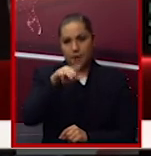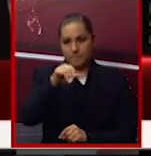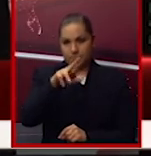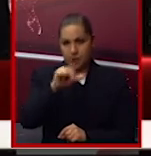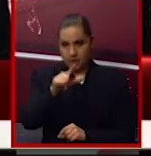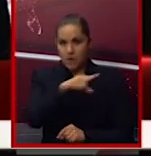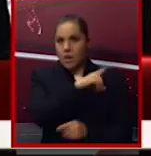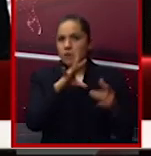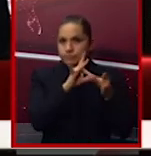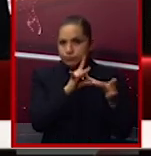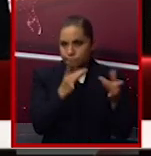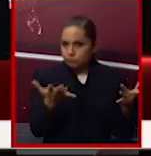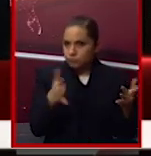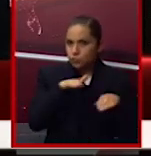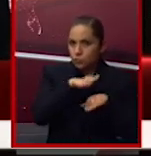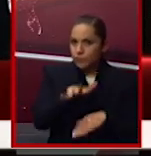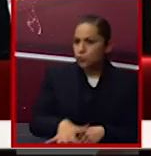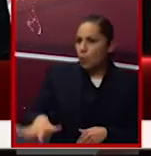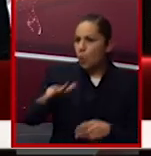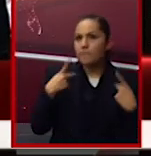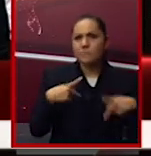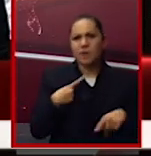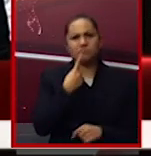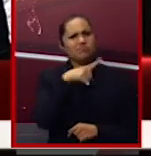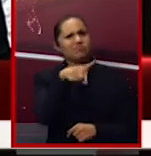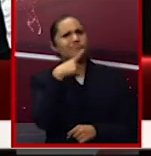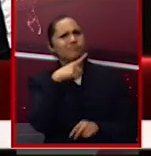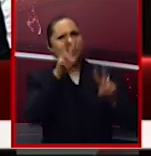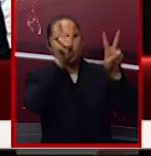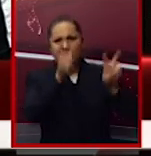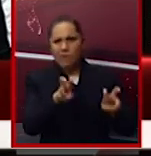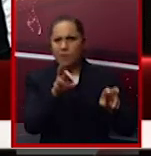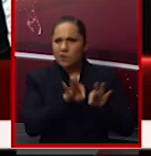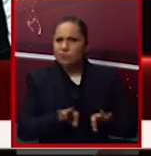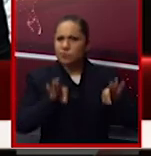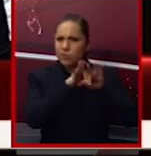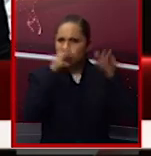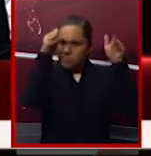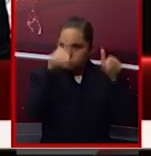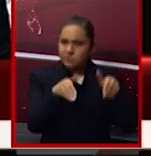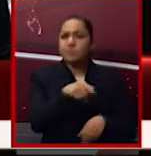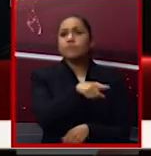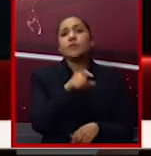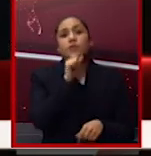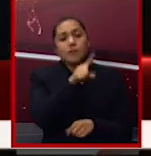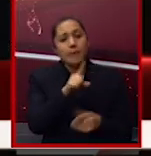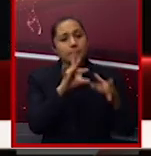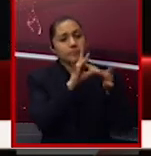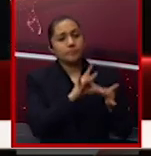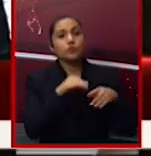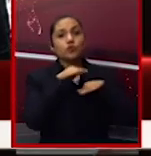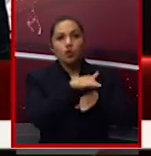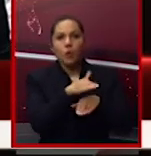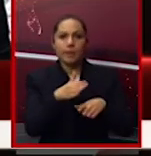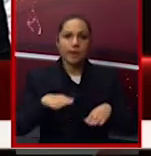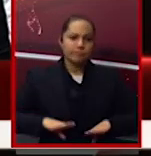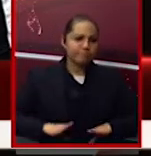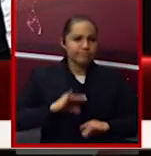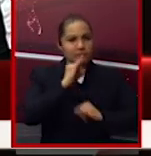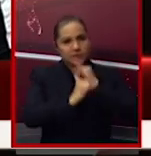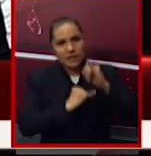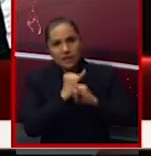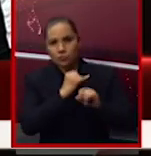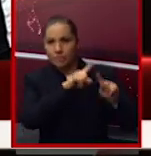los reclamos que hace la sociedad en temas como el de seguridad. También habló sobre las condiciones internacionales y se pronunció